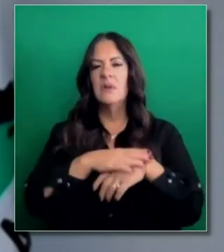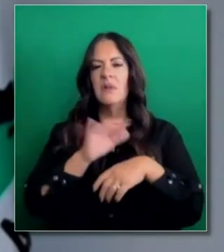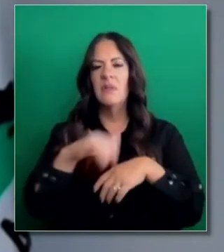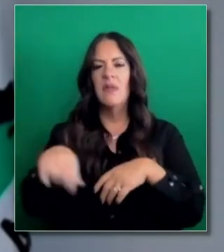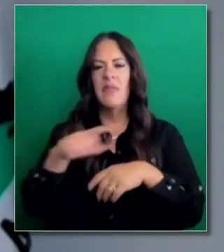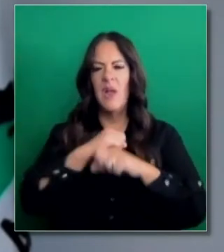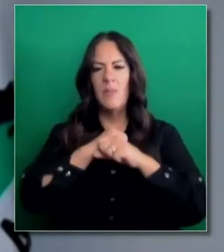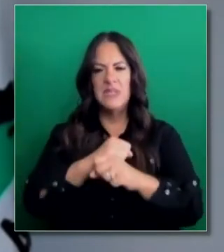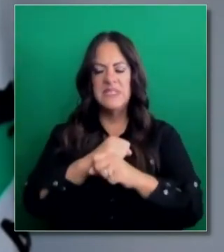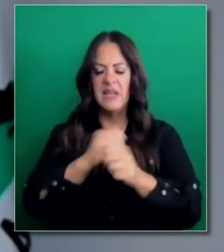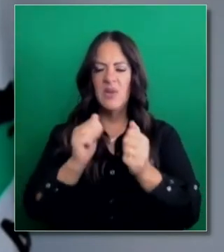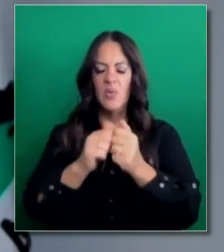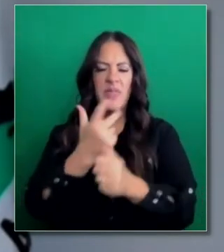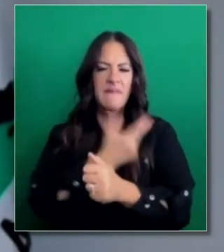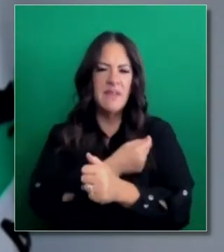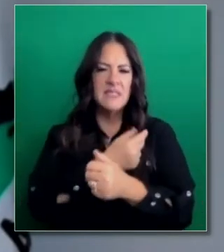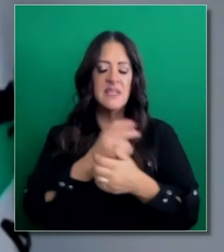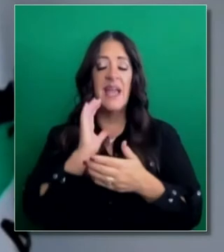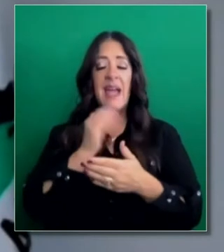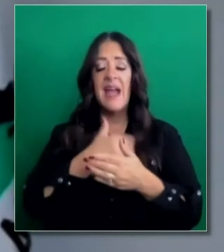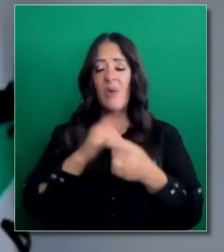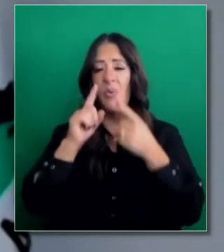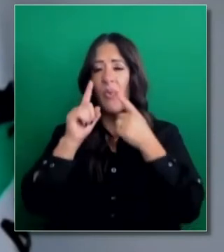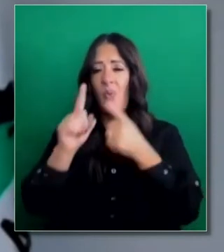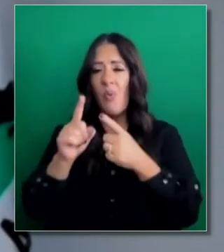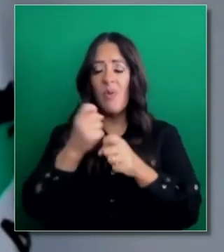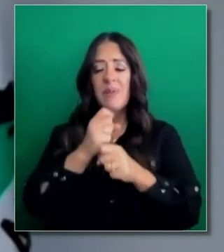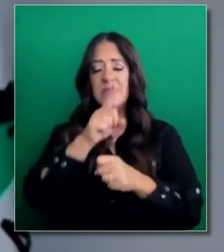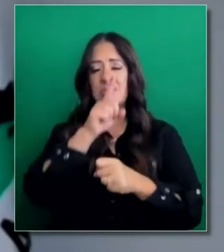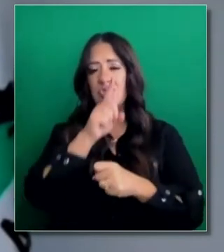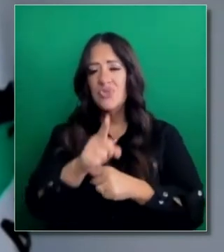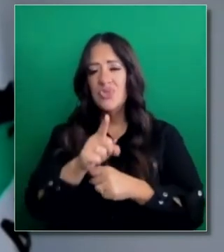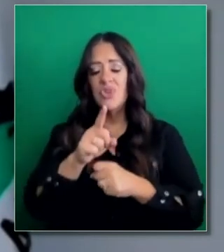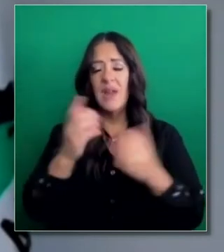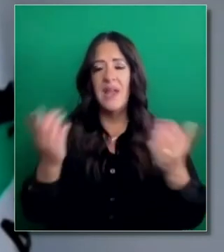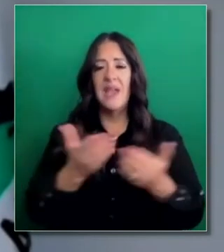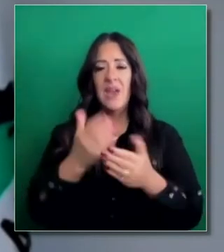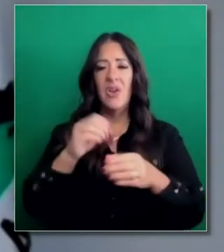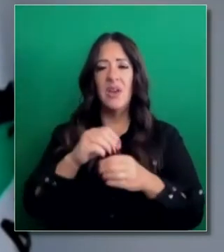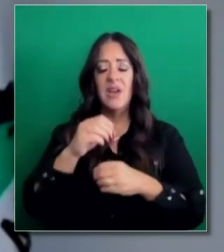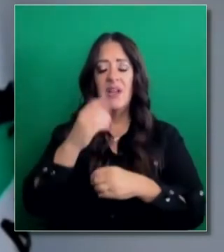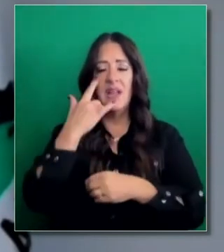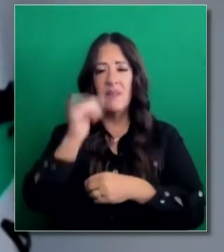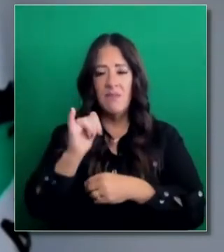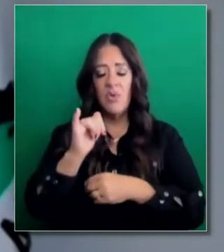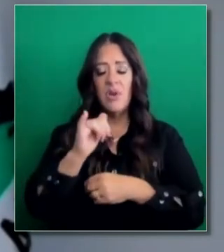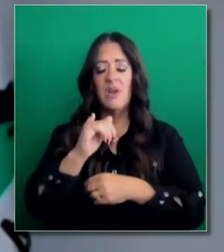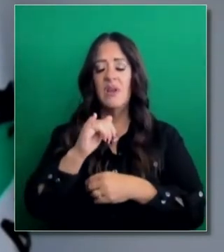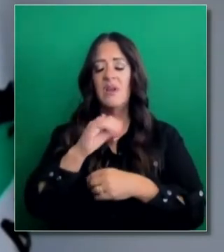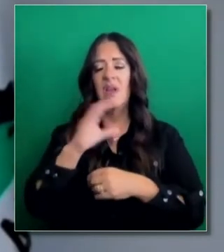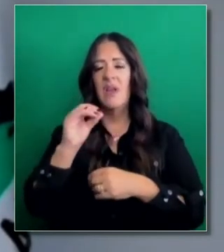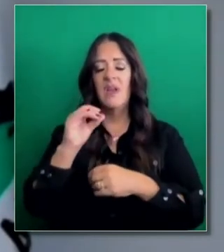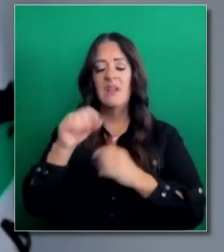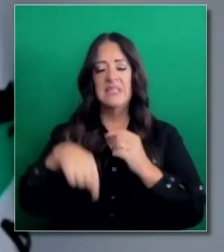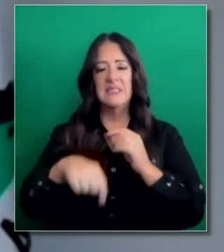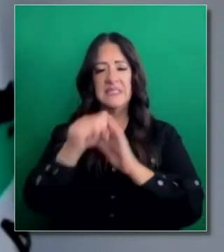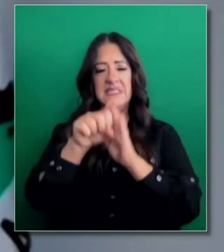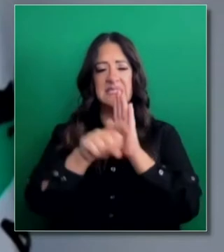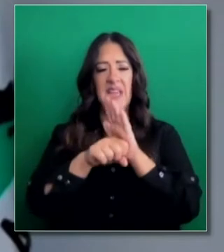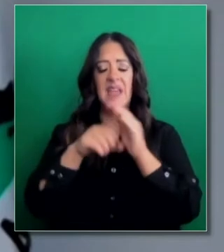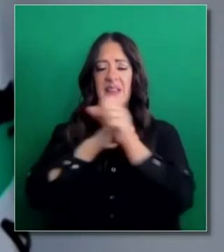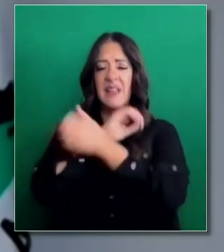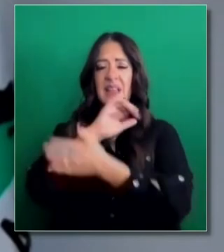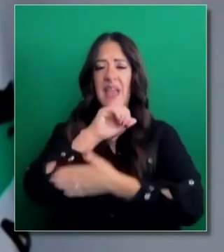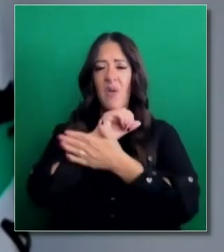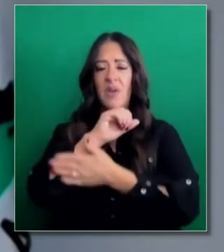esa exposición queremos que esas personas estén protegidas con la vacuna el objetivo es que el estado los condados y muchos